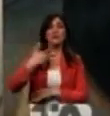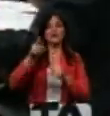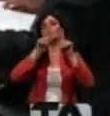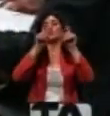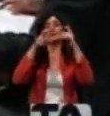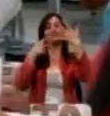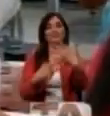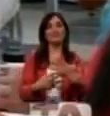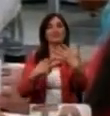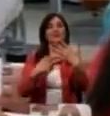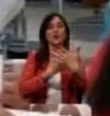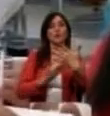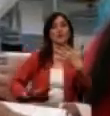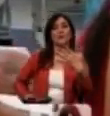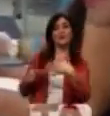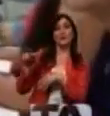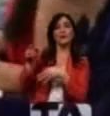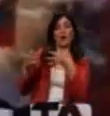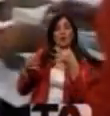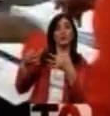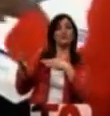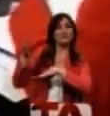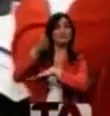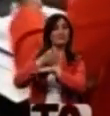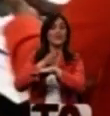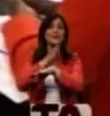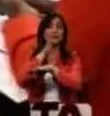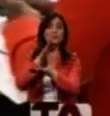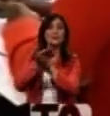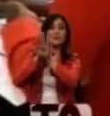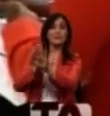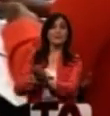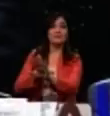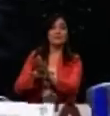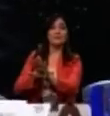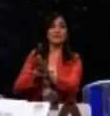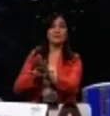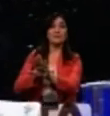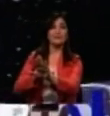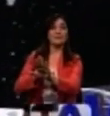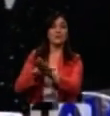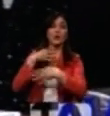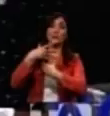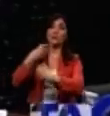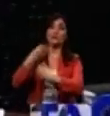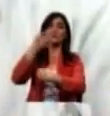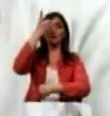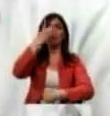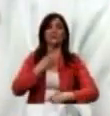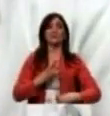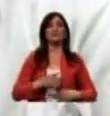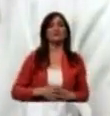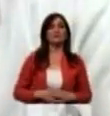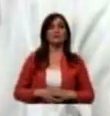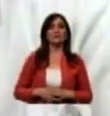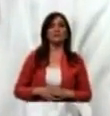consulta, también al presidente de una corte que antes siempre le daba la razón, dicen, acatando esta decisión. Creo que